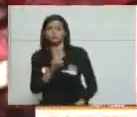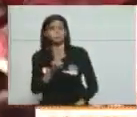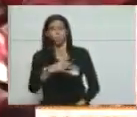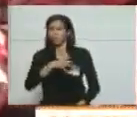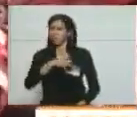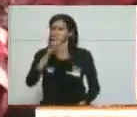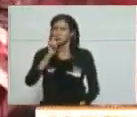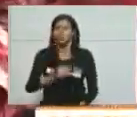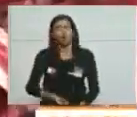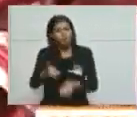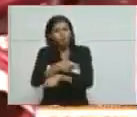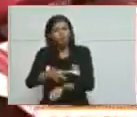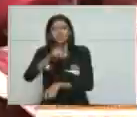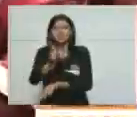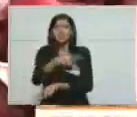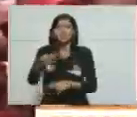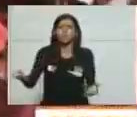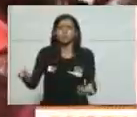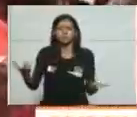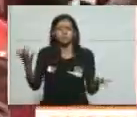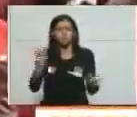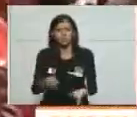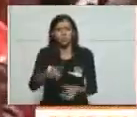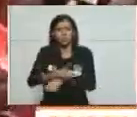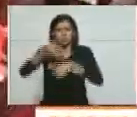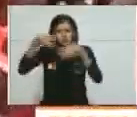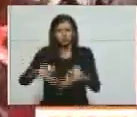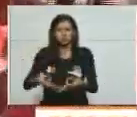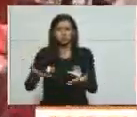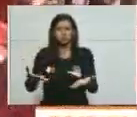temblequeras. O se gobierna o no se gobierna.